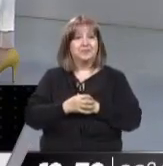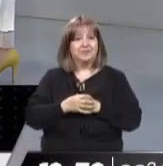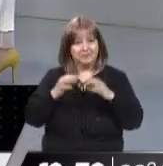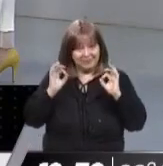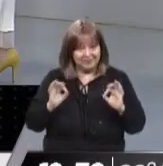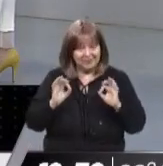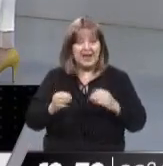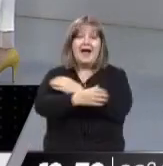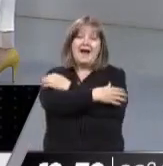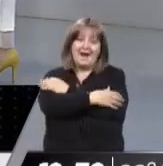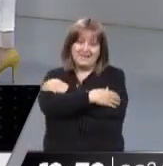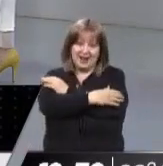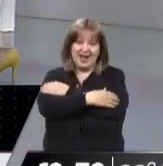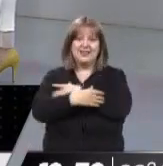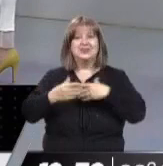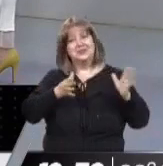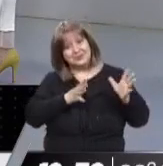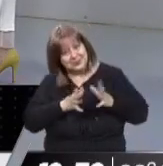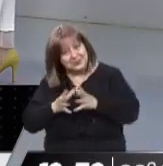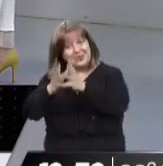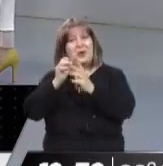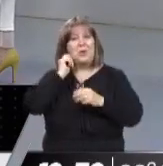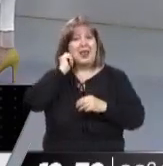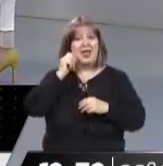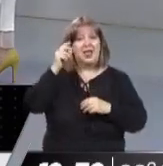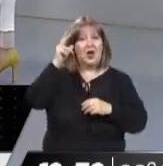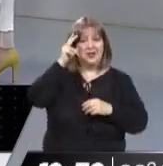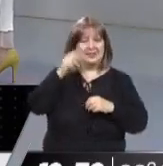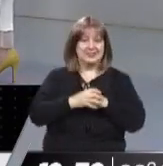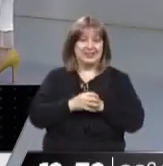Todo bien, el abrazo. Excelente. Y después festejaron junto el cumpleaños. Qué lindo el reencuentro. Bueno, no me encantó.